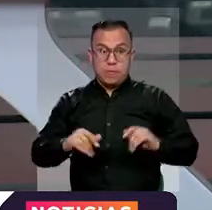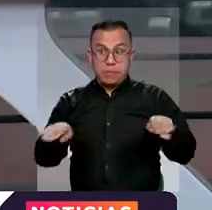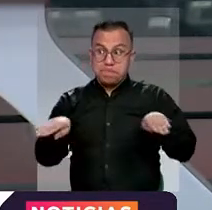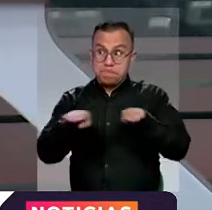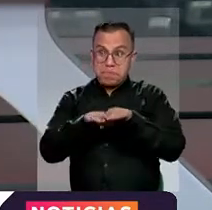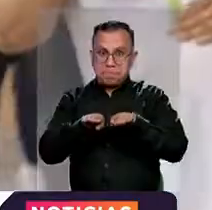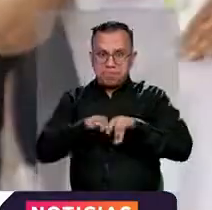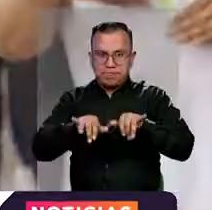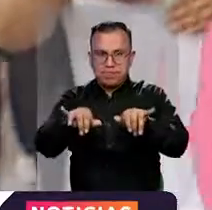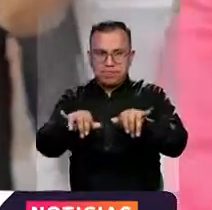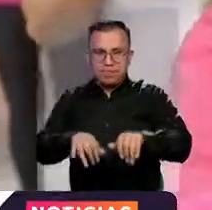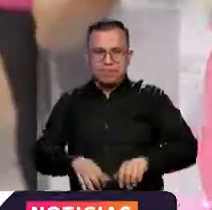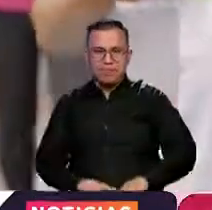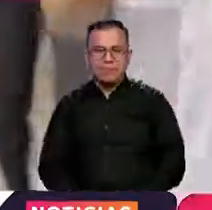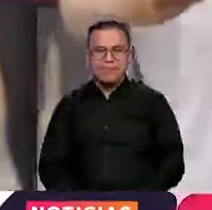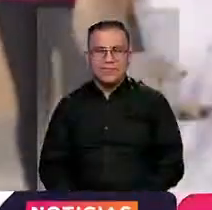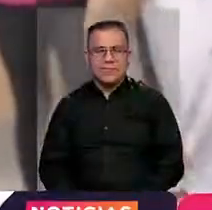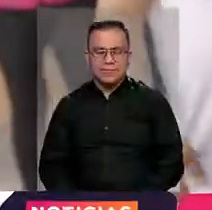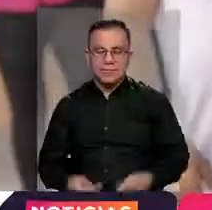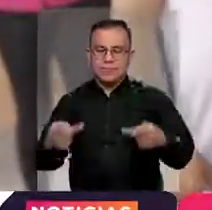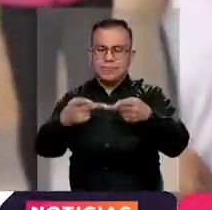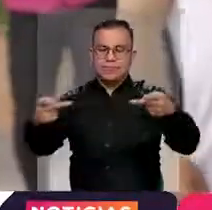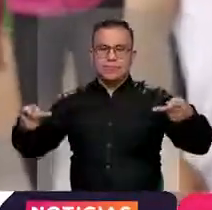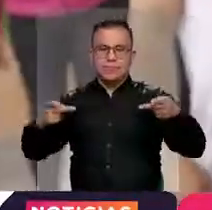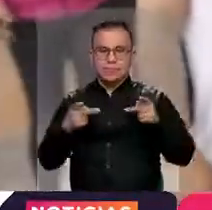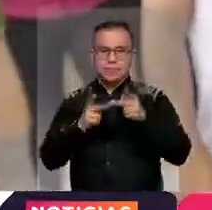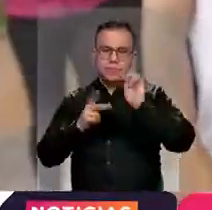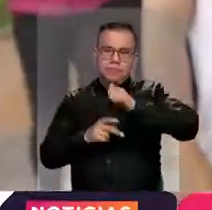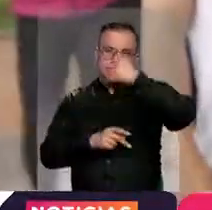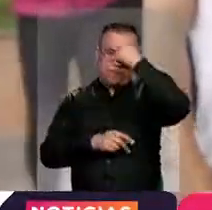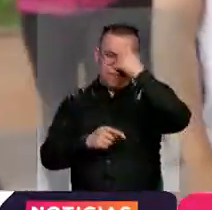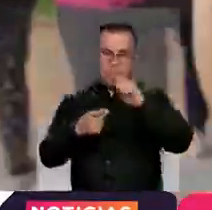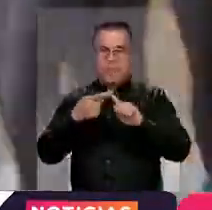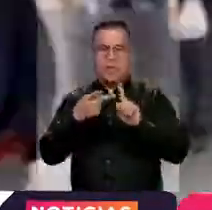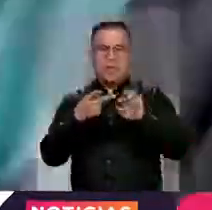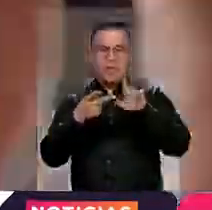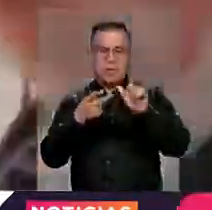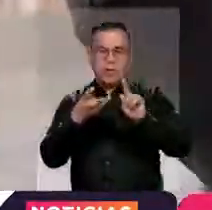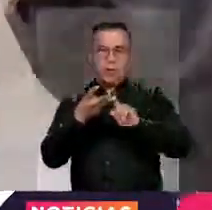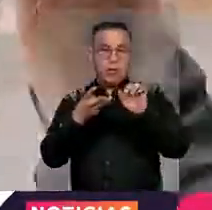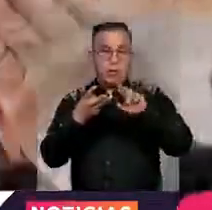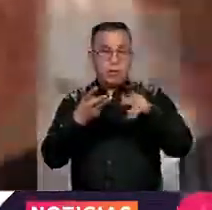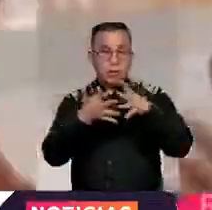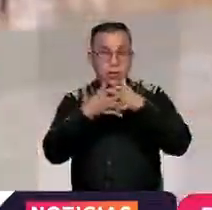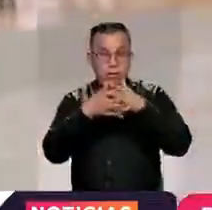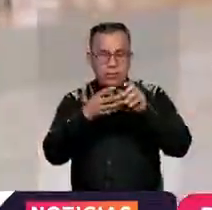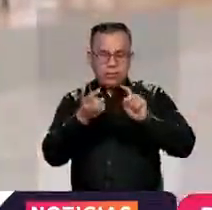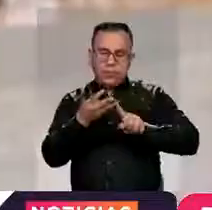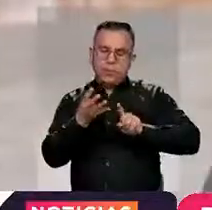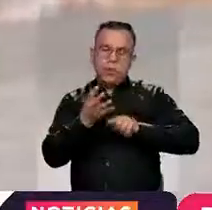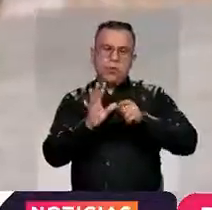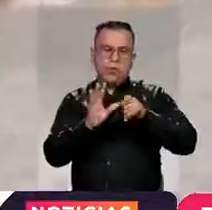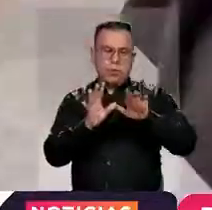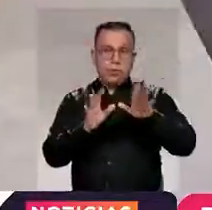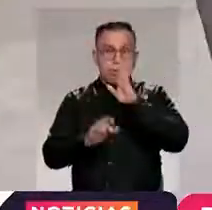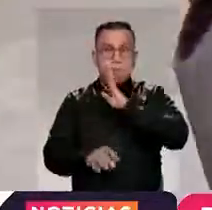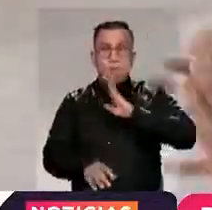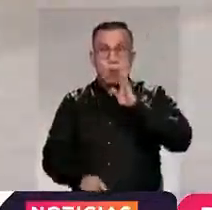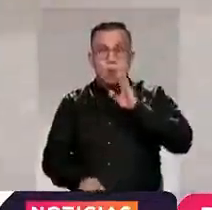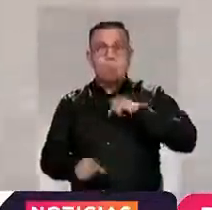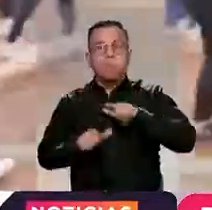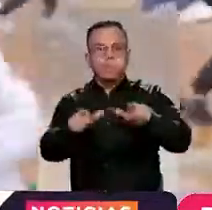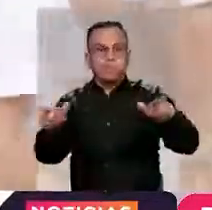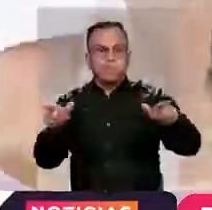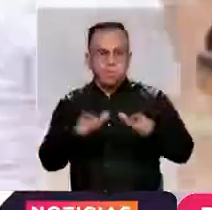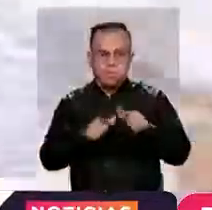simultánea. La Plaza Fundacional y los parques El Regalo, Portal del Sol, Betania y Autopista Sur de Boza fueron los